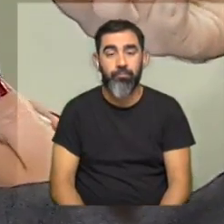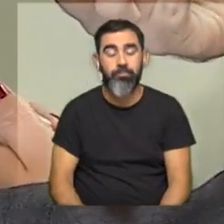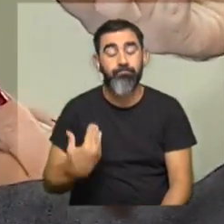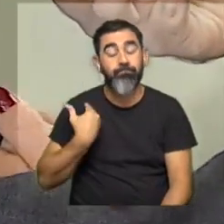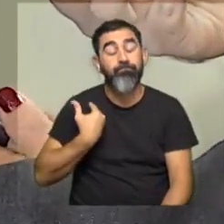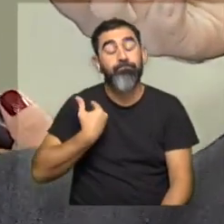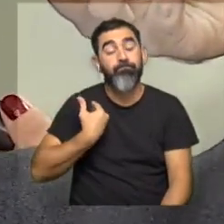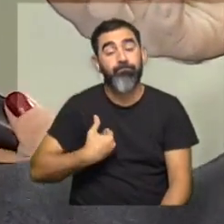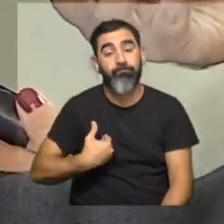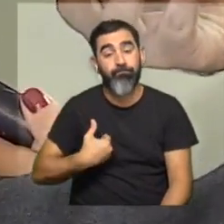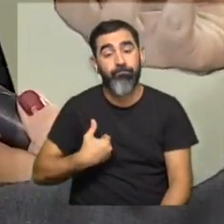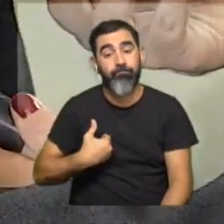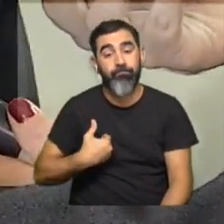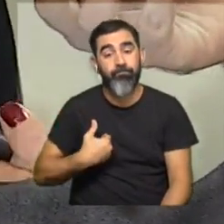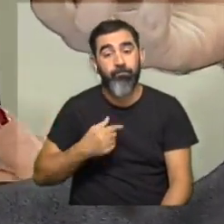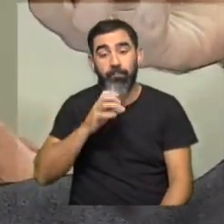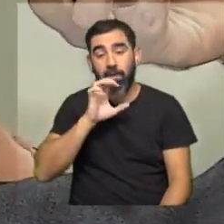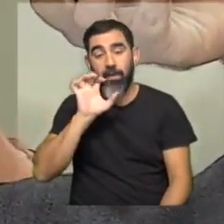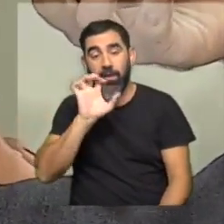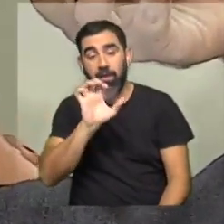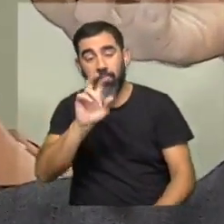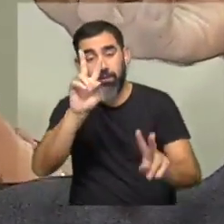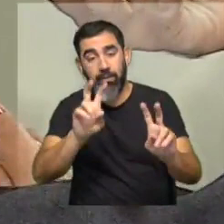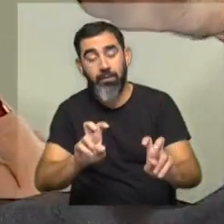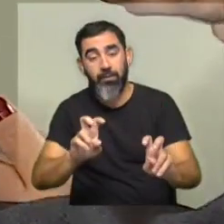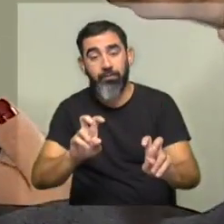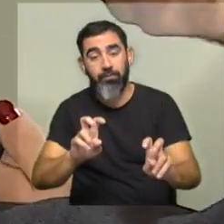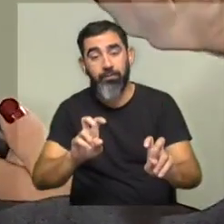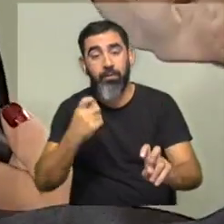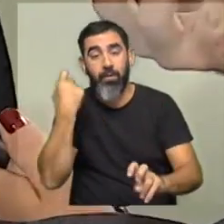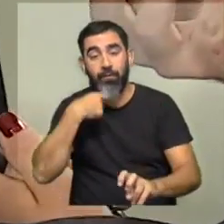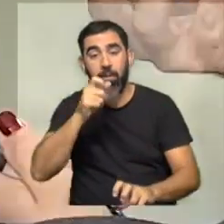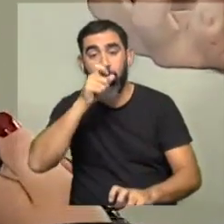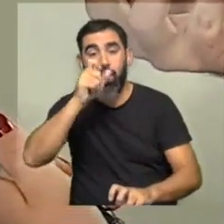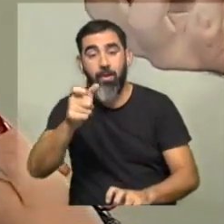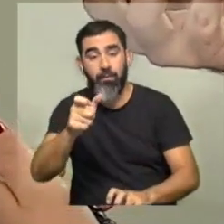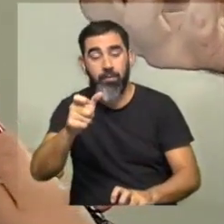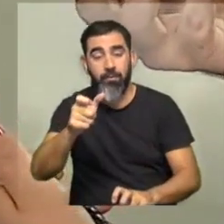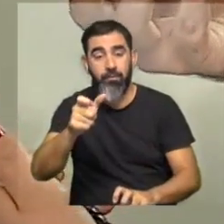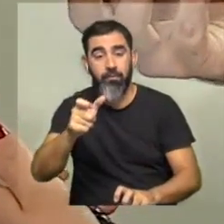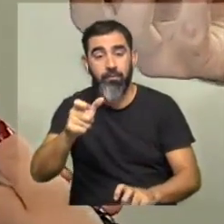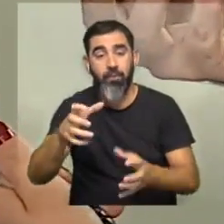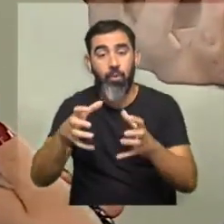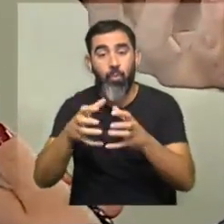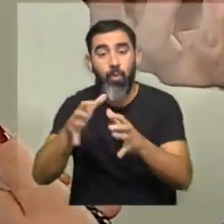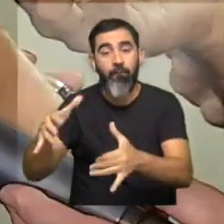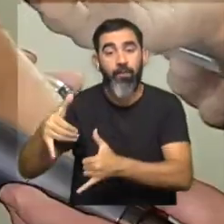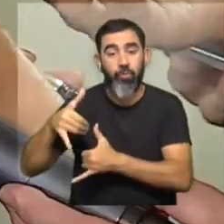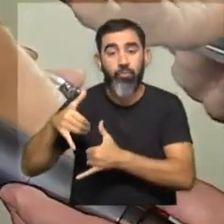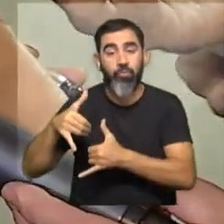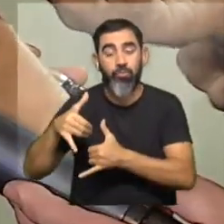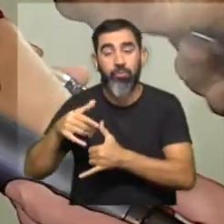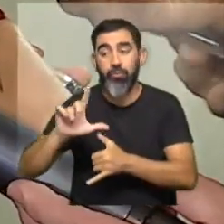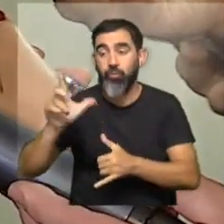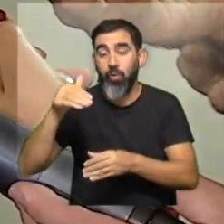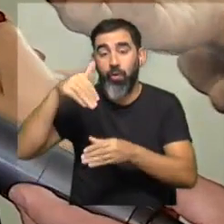lamentamos y señalamos críticamente que se haya faltado a la palabra por parte de Cabildo Abierto. Sin los